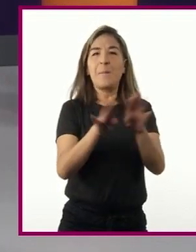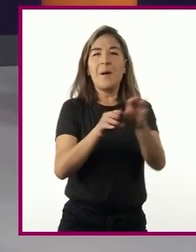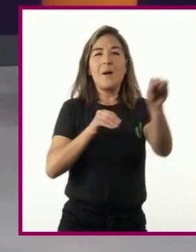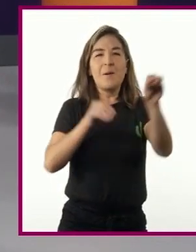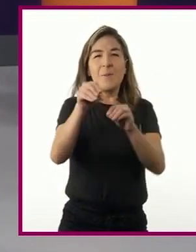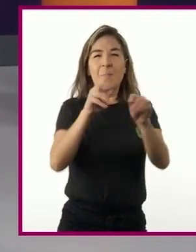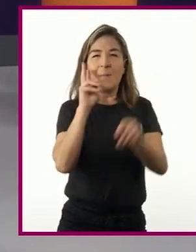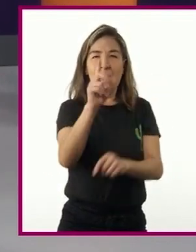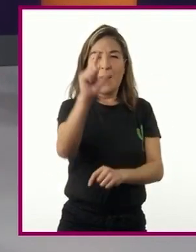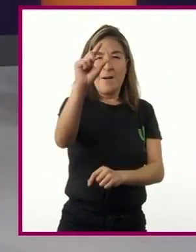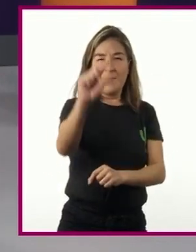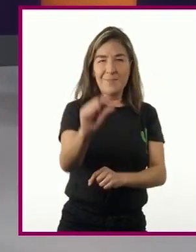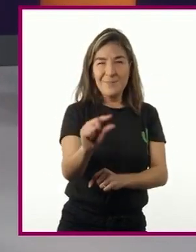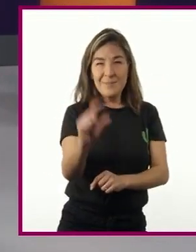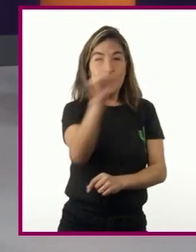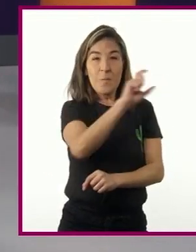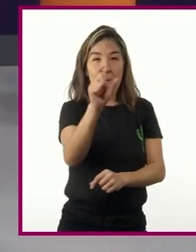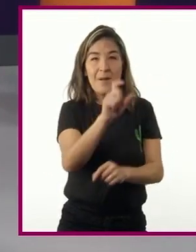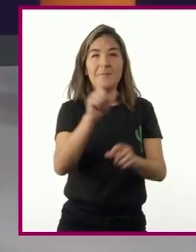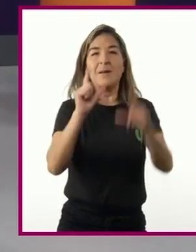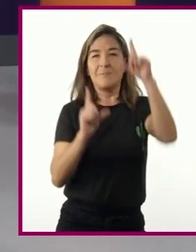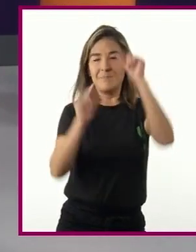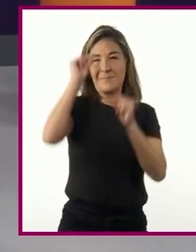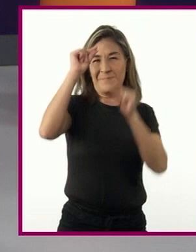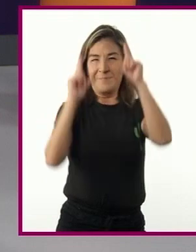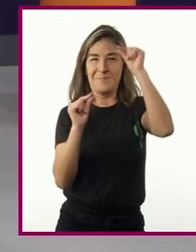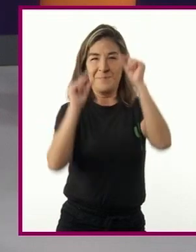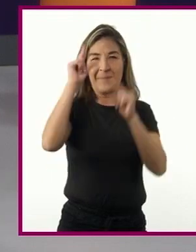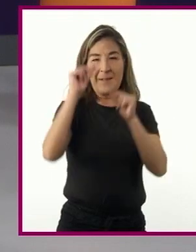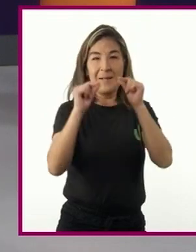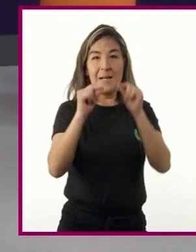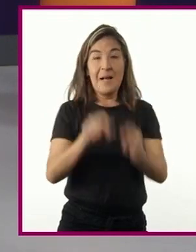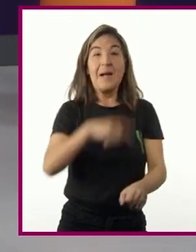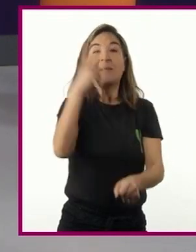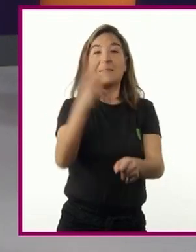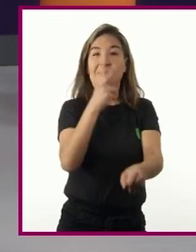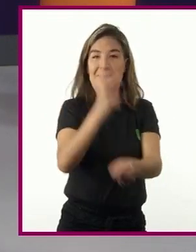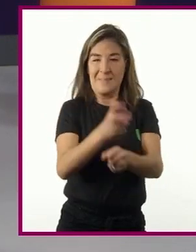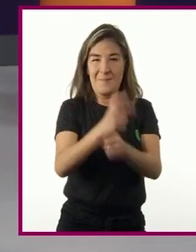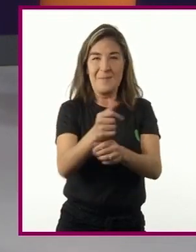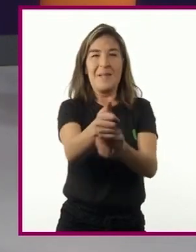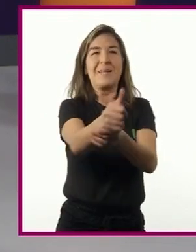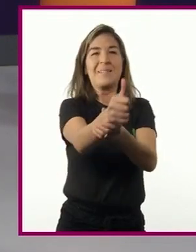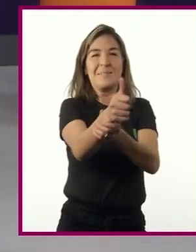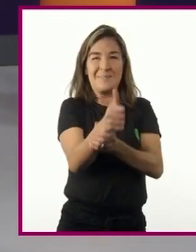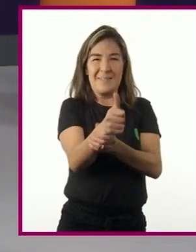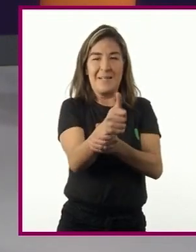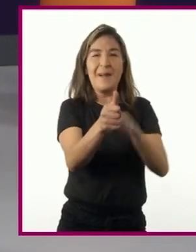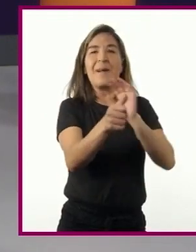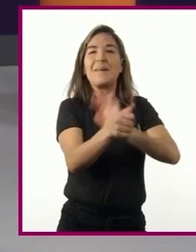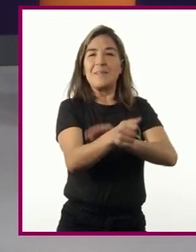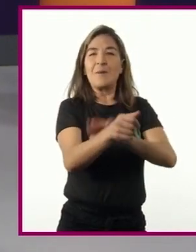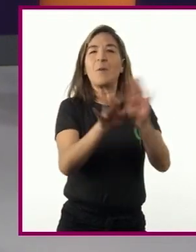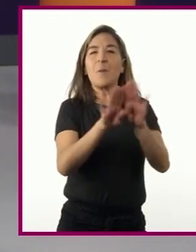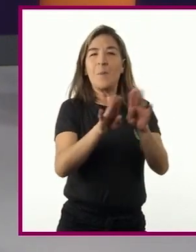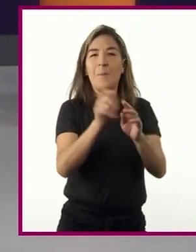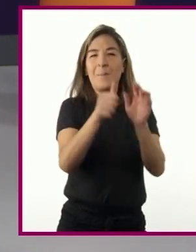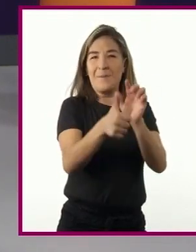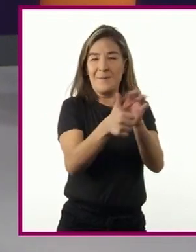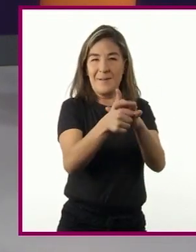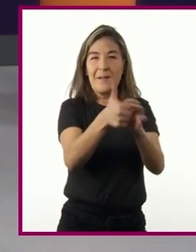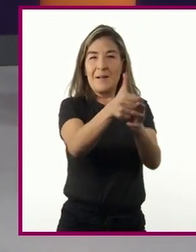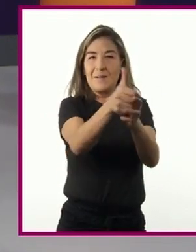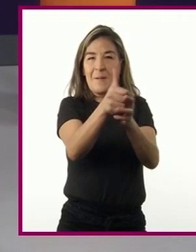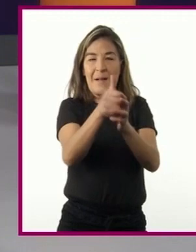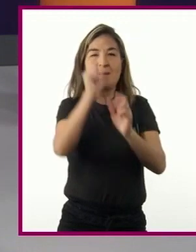muy pequeño cuando alternaba la visión de mis ojos. Y en la segunda posición, al acercar más mi dedo pulgar